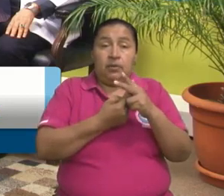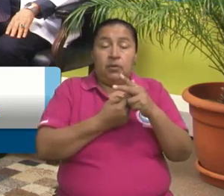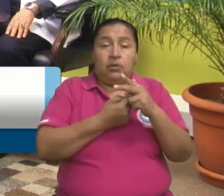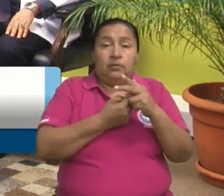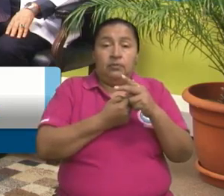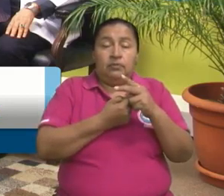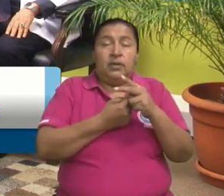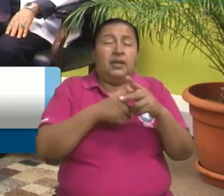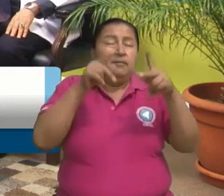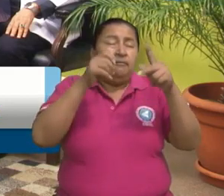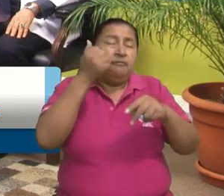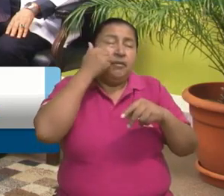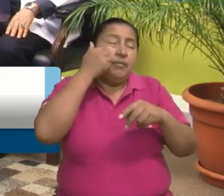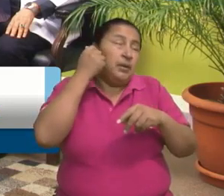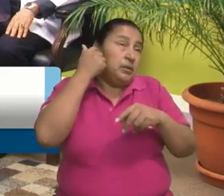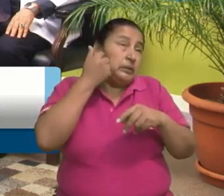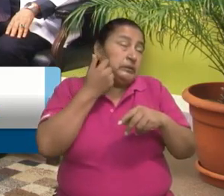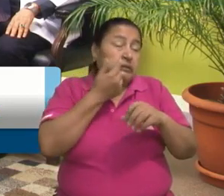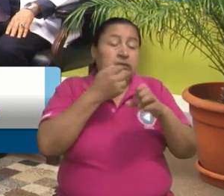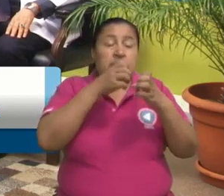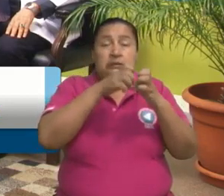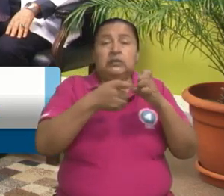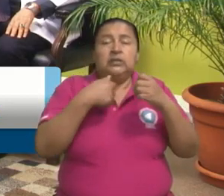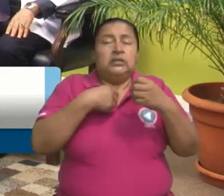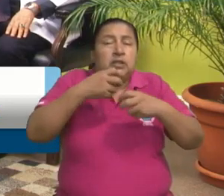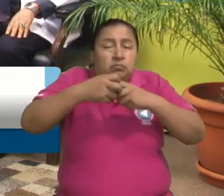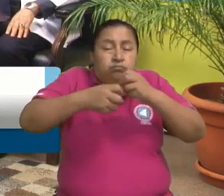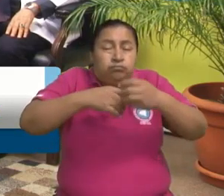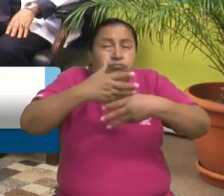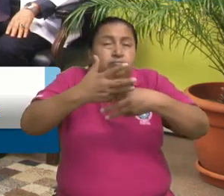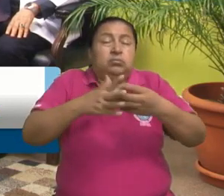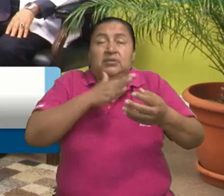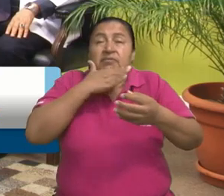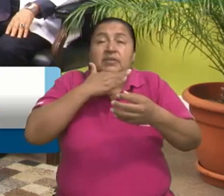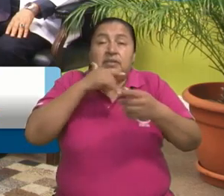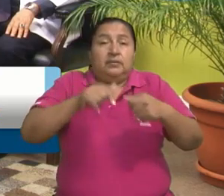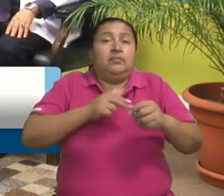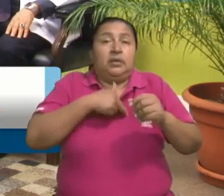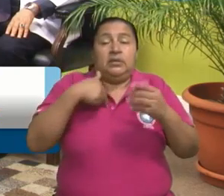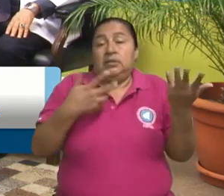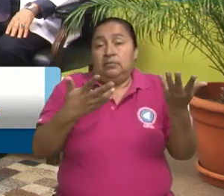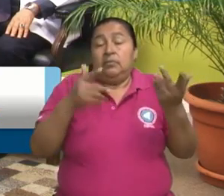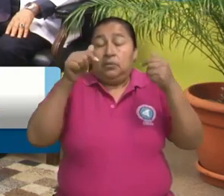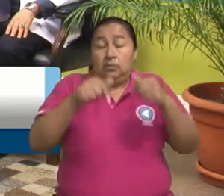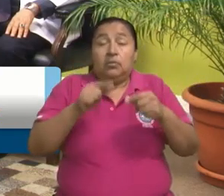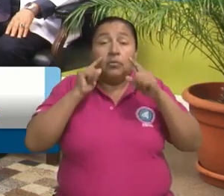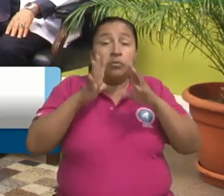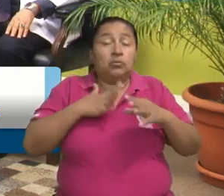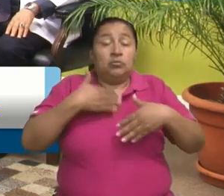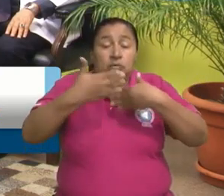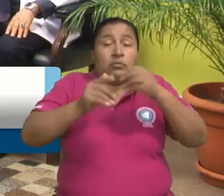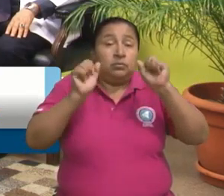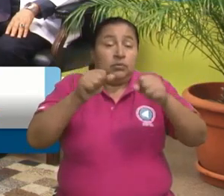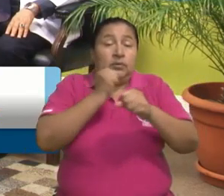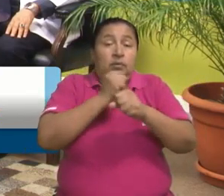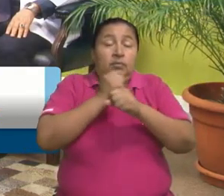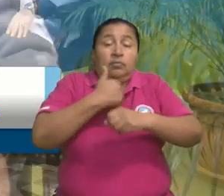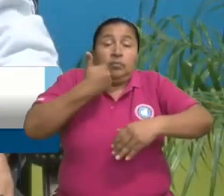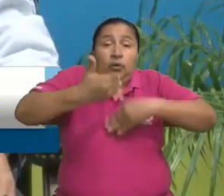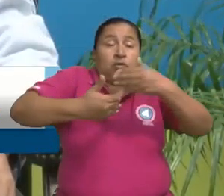infecciones del oído medio ya es una complicación en sí es una complicación de éste de un